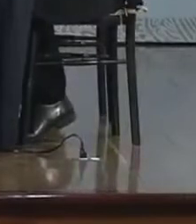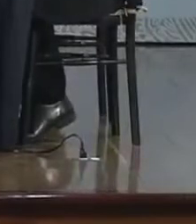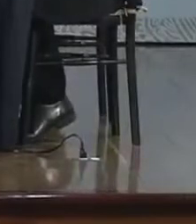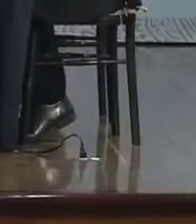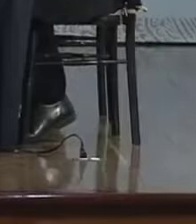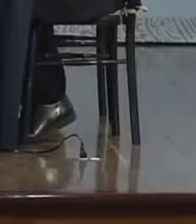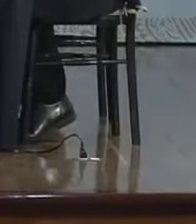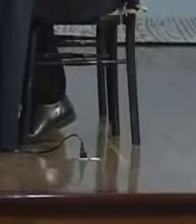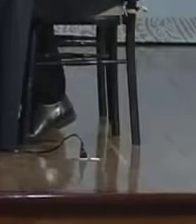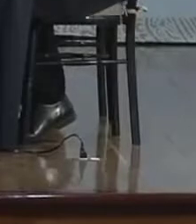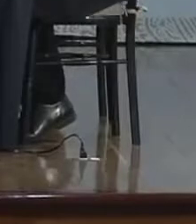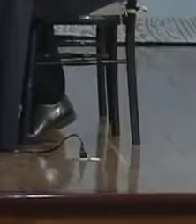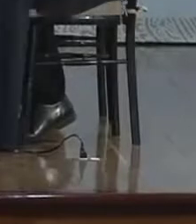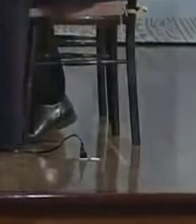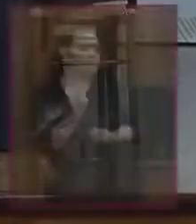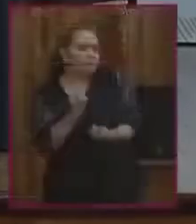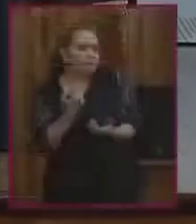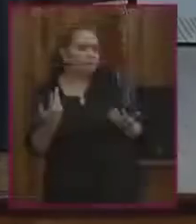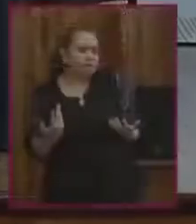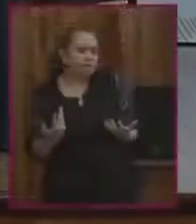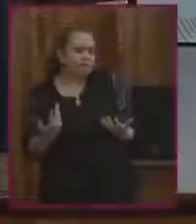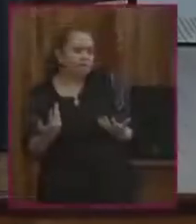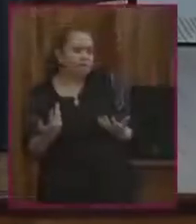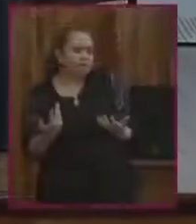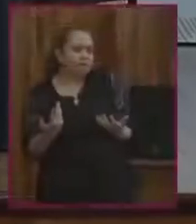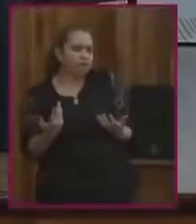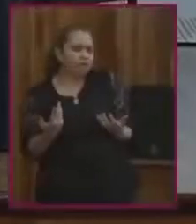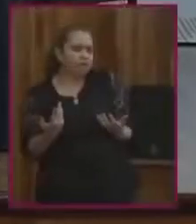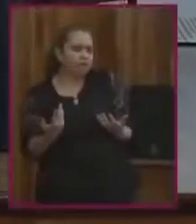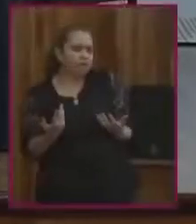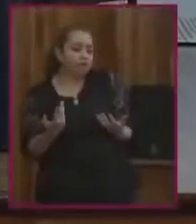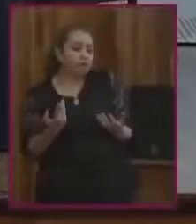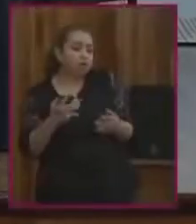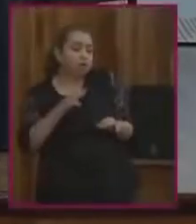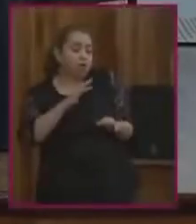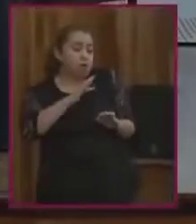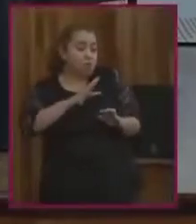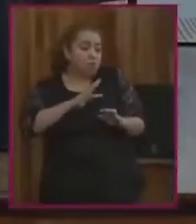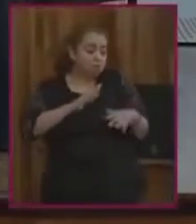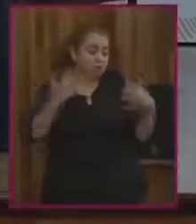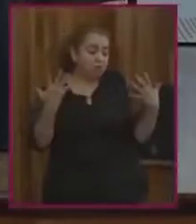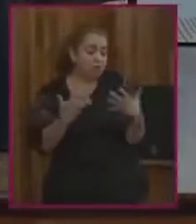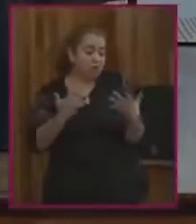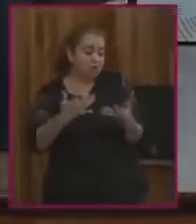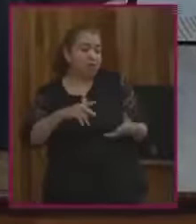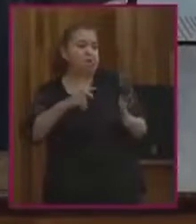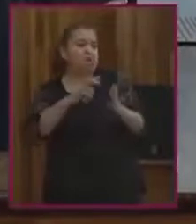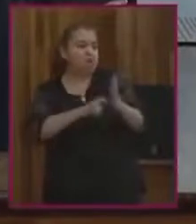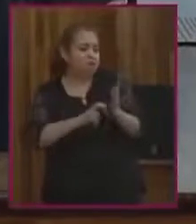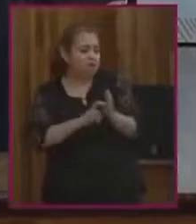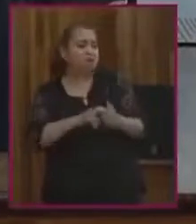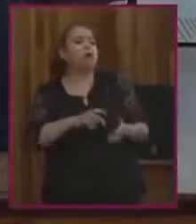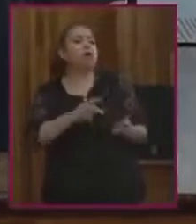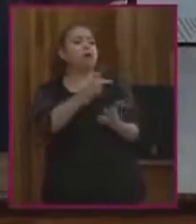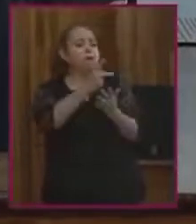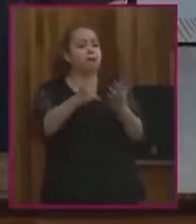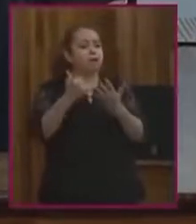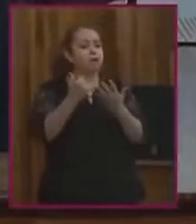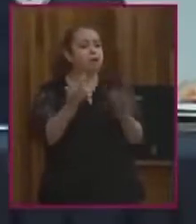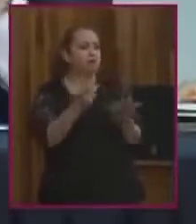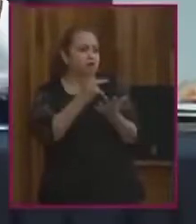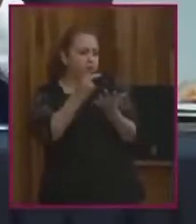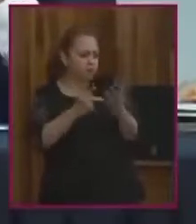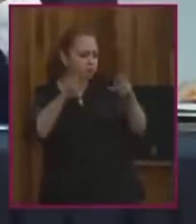aquí, que las posibilidades de una reforma en planes y programas de estudio, en la